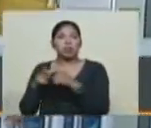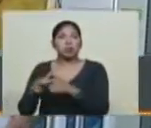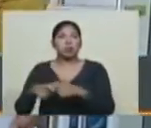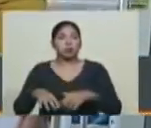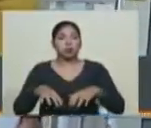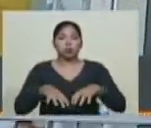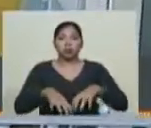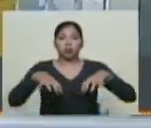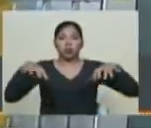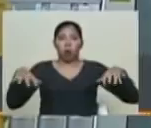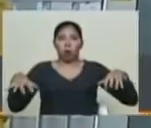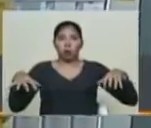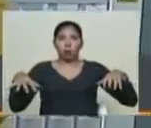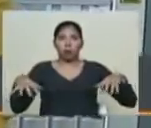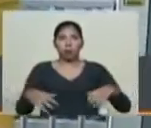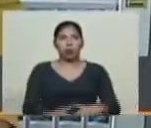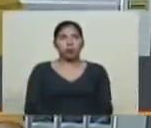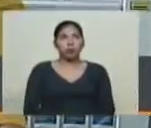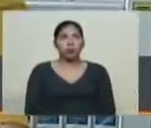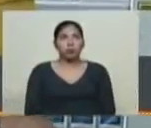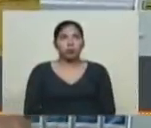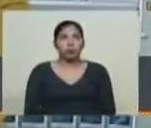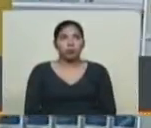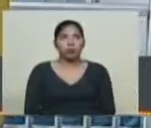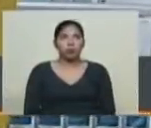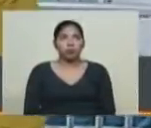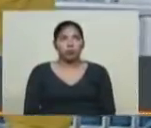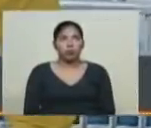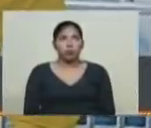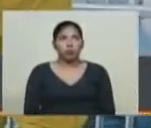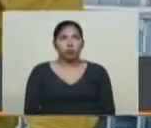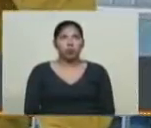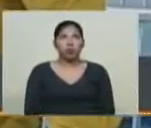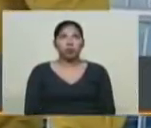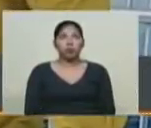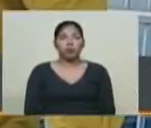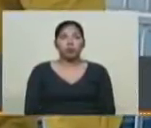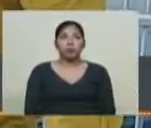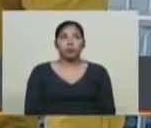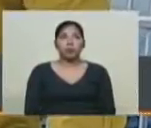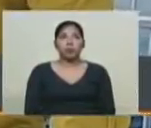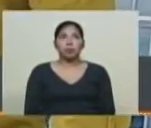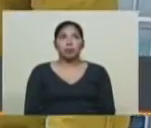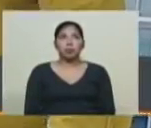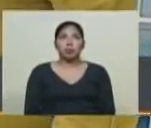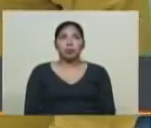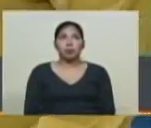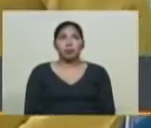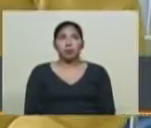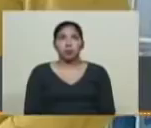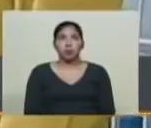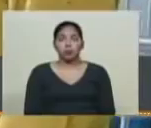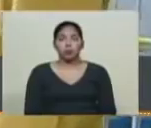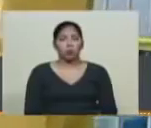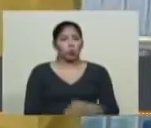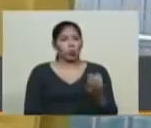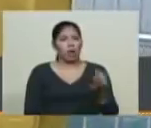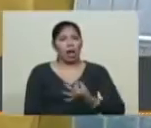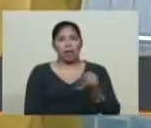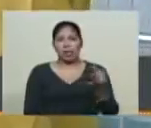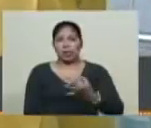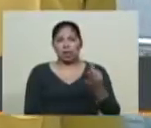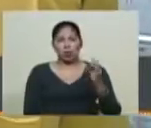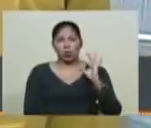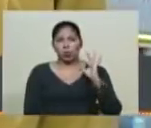Sí. Yo las tengo en el materno y tienen años y están igualitas. Son de buena calidad,